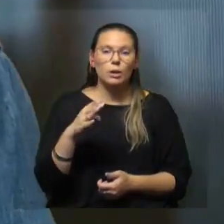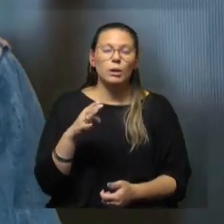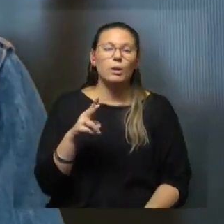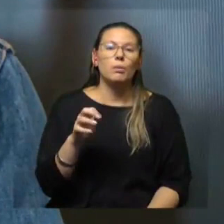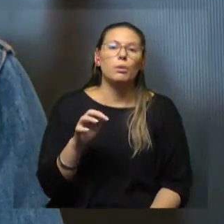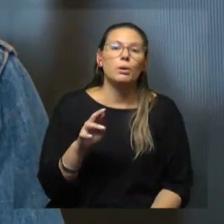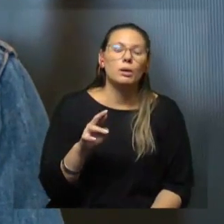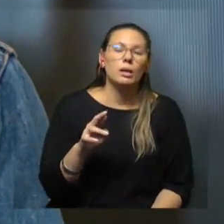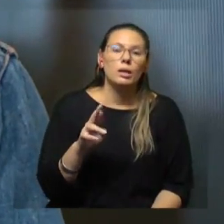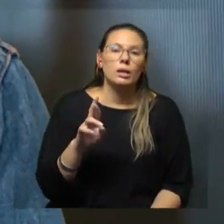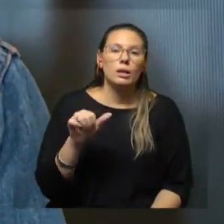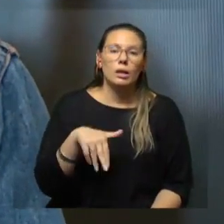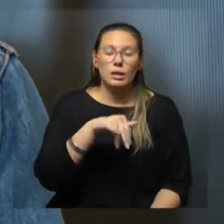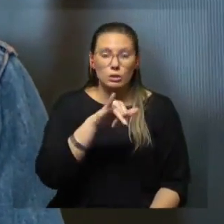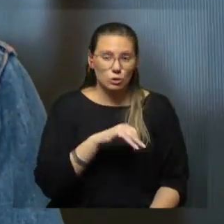Renzo.